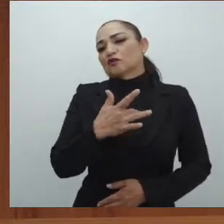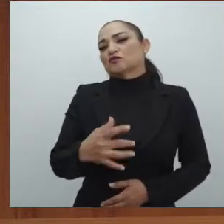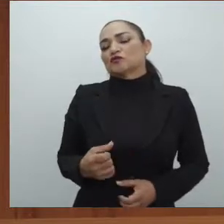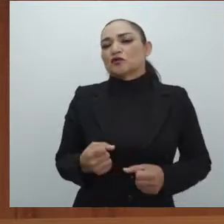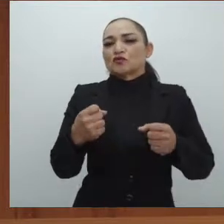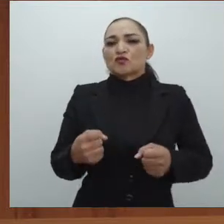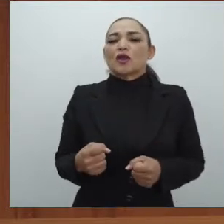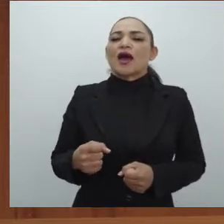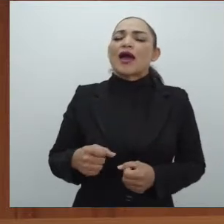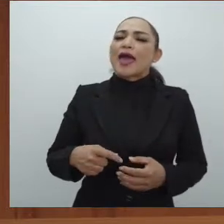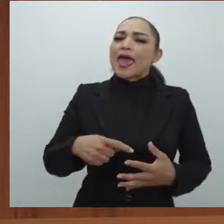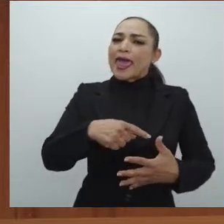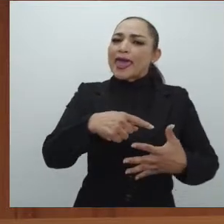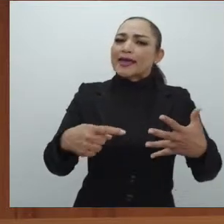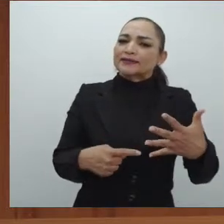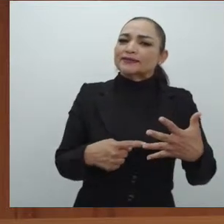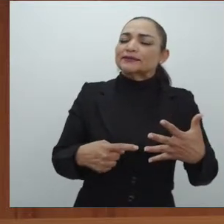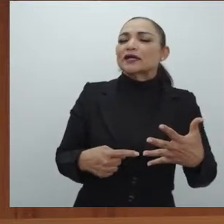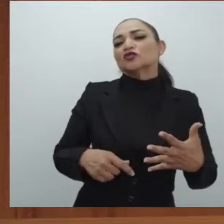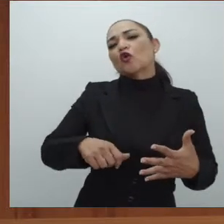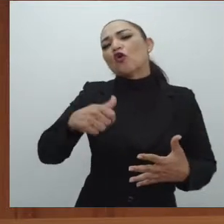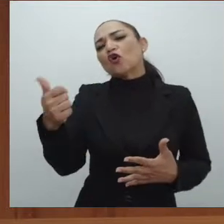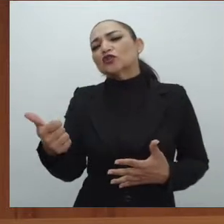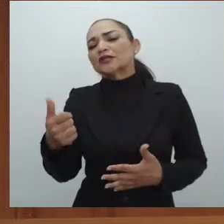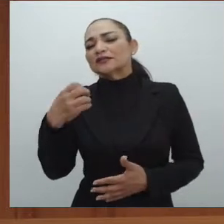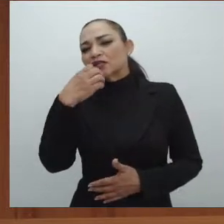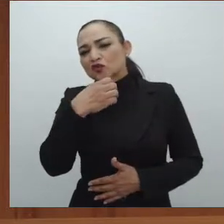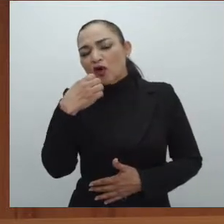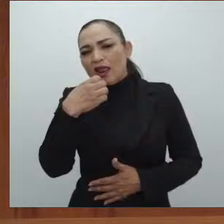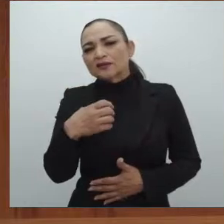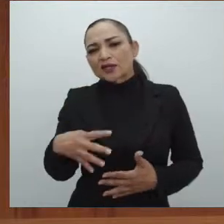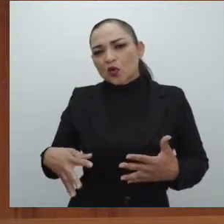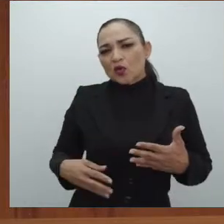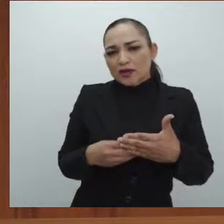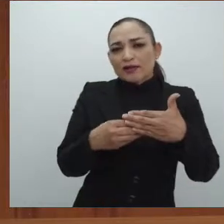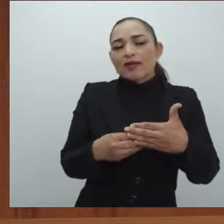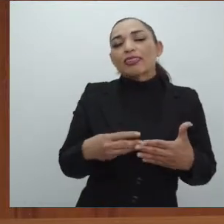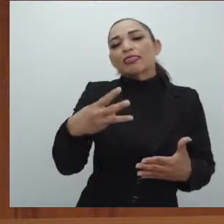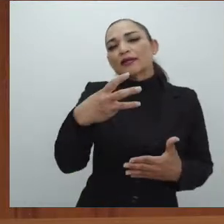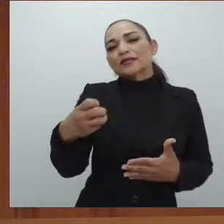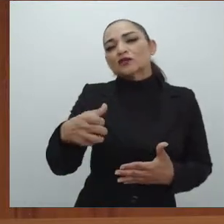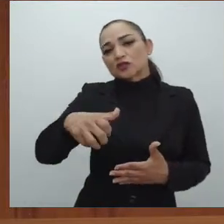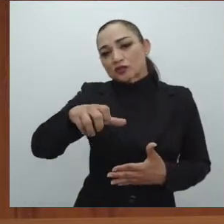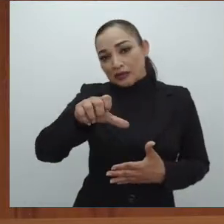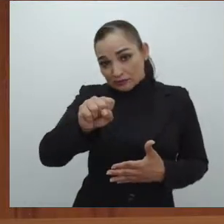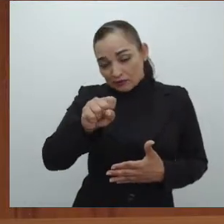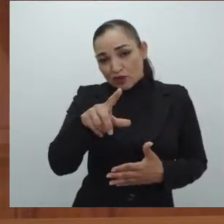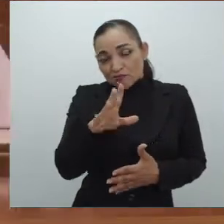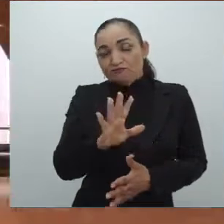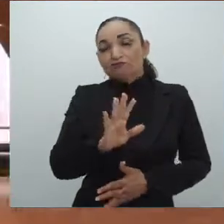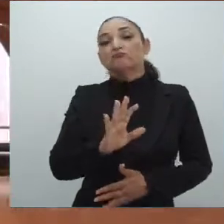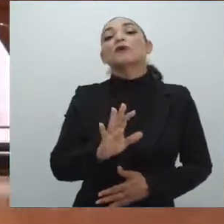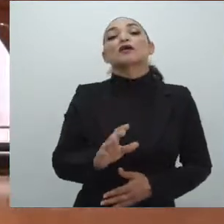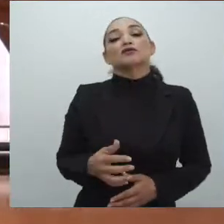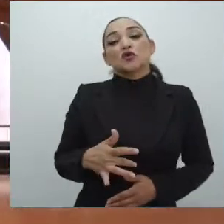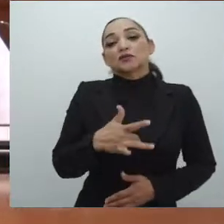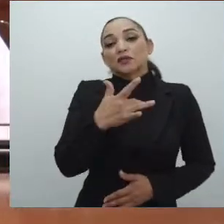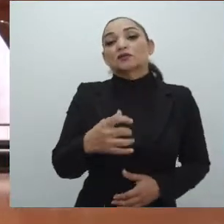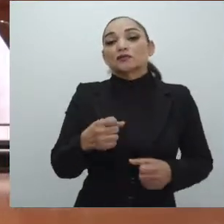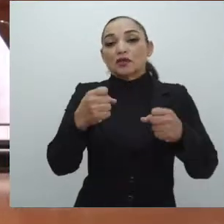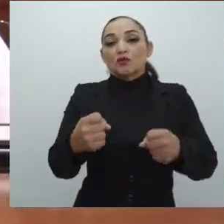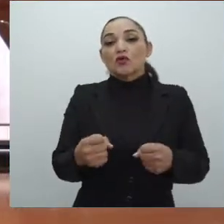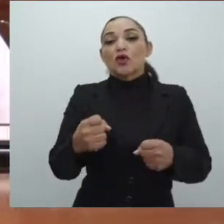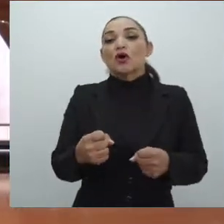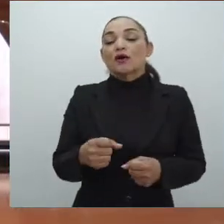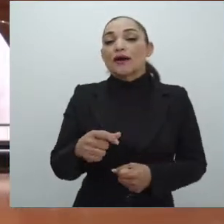están incluidas en las 360, pues se van a incluir también y seguramente tendrán una respuesta del gobierno, ¿no? Pero hay cerca